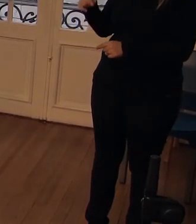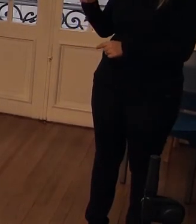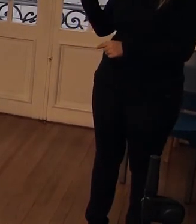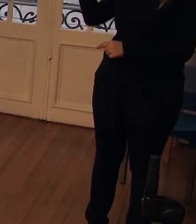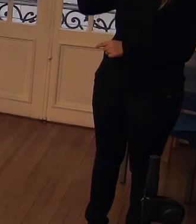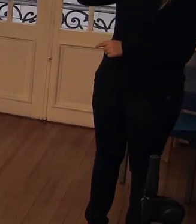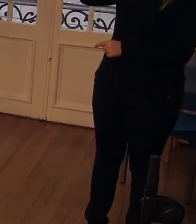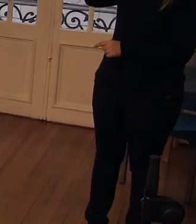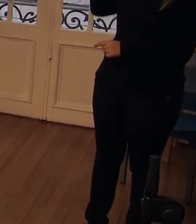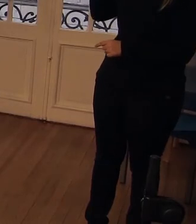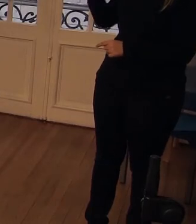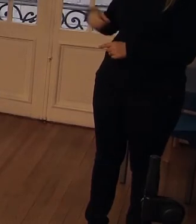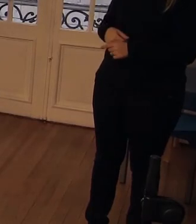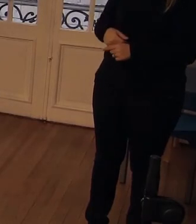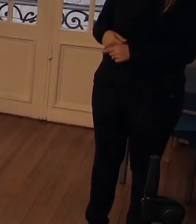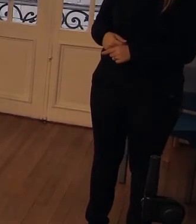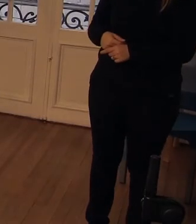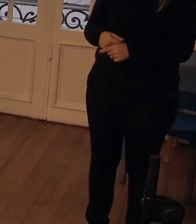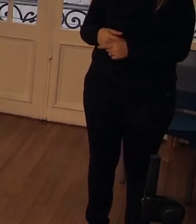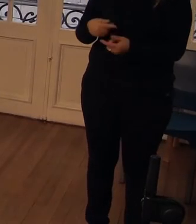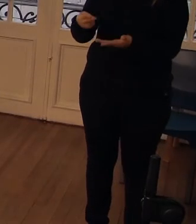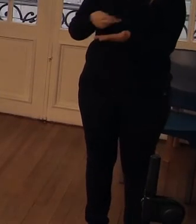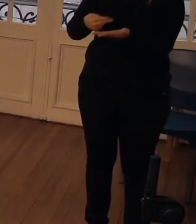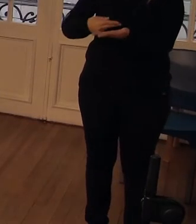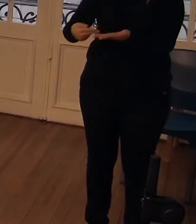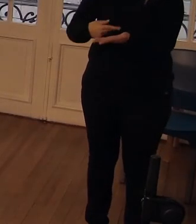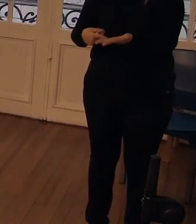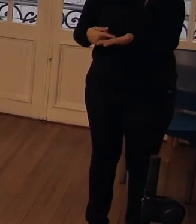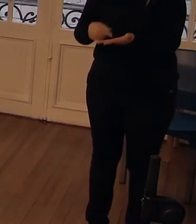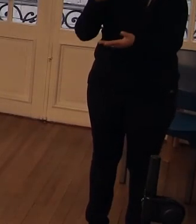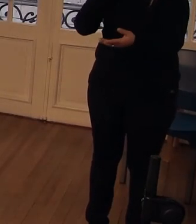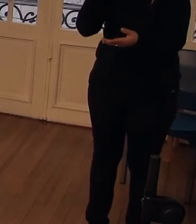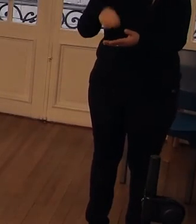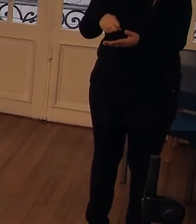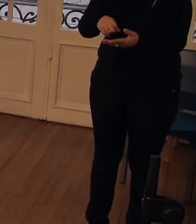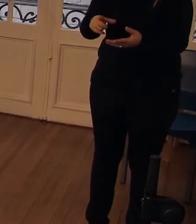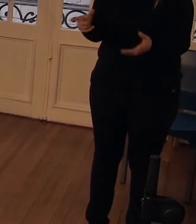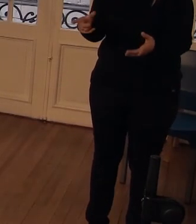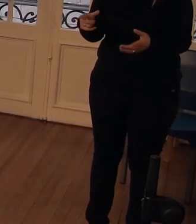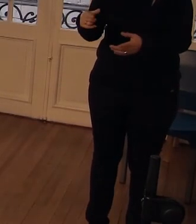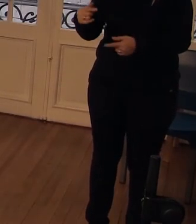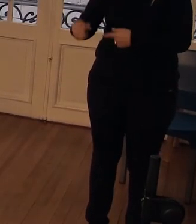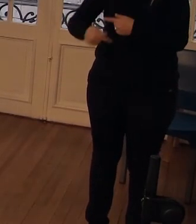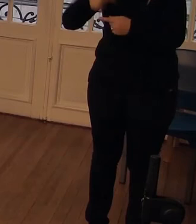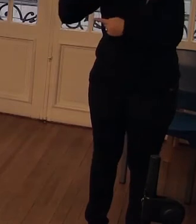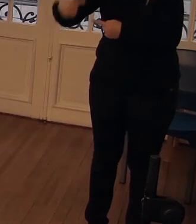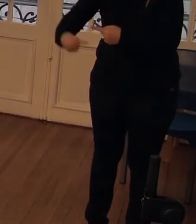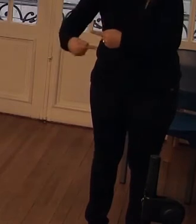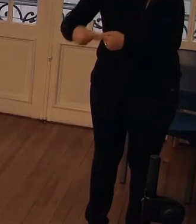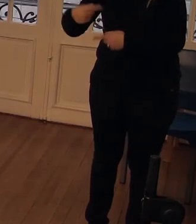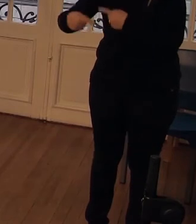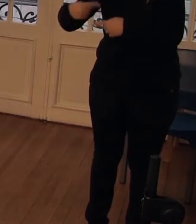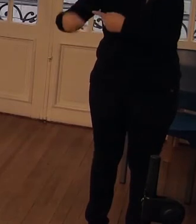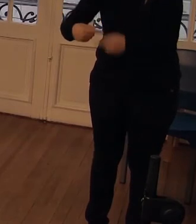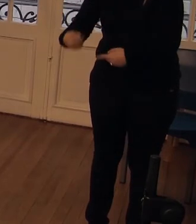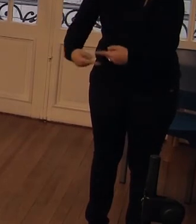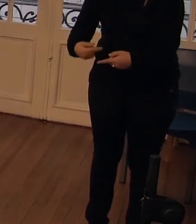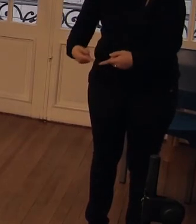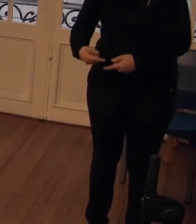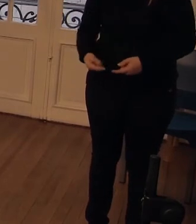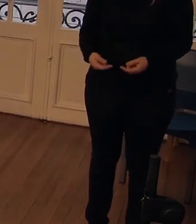que vieron, pueden ser así en bocetos rápidos o un poquito más acabados, pero lo importante es tener